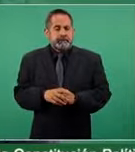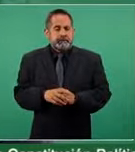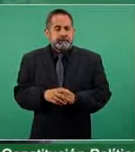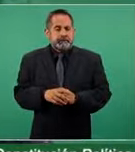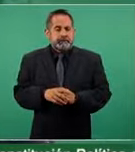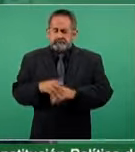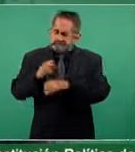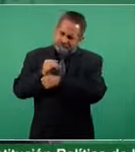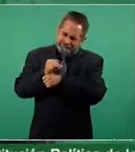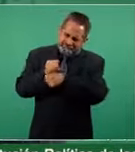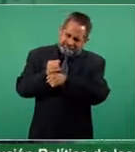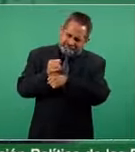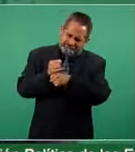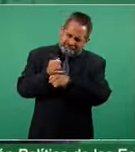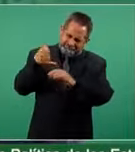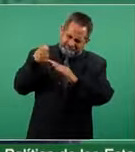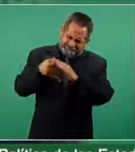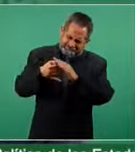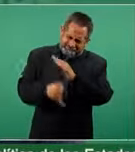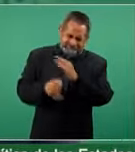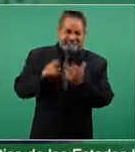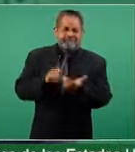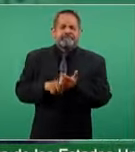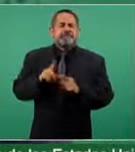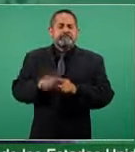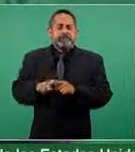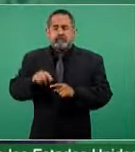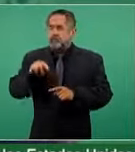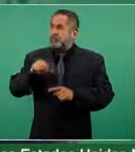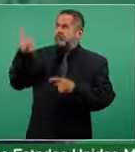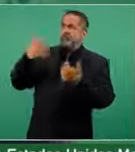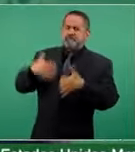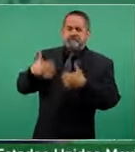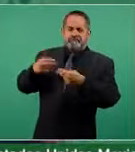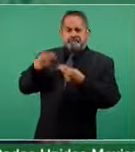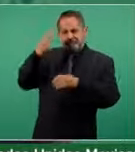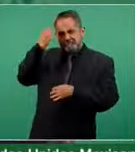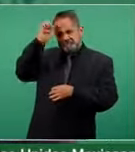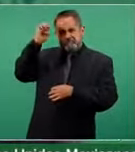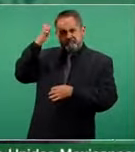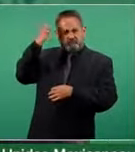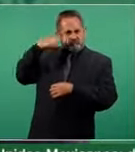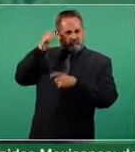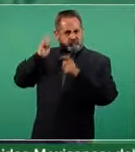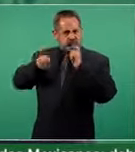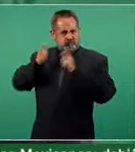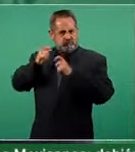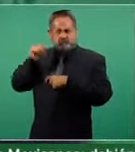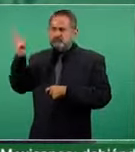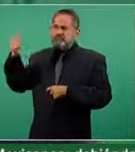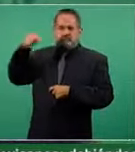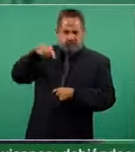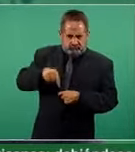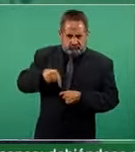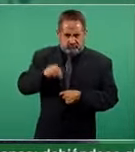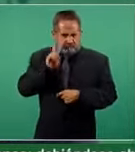ir al fondo, de traer un equipo de expertos para hacer un